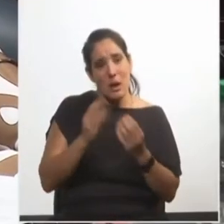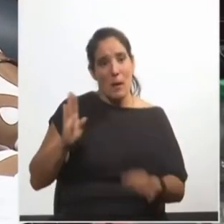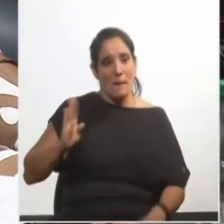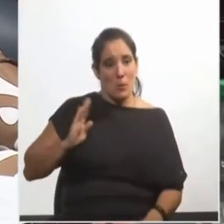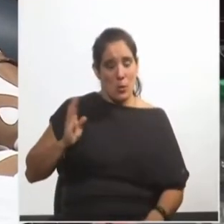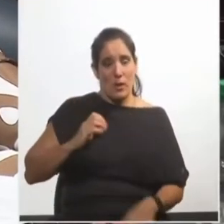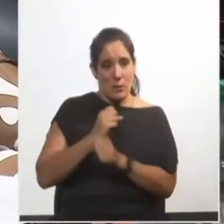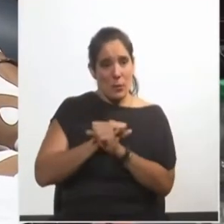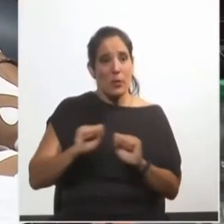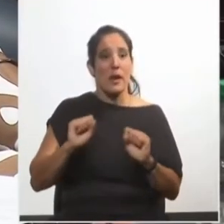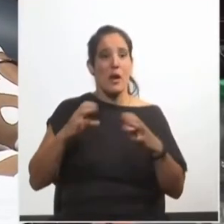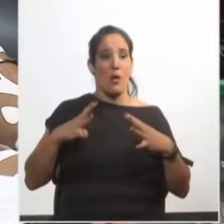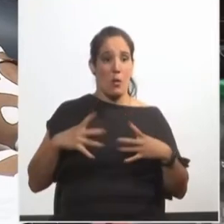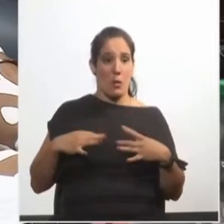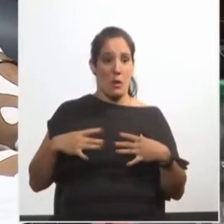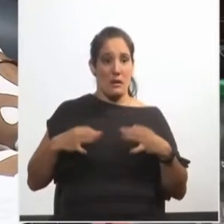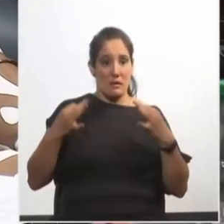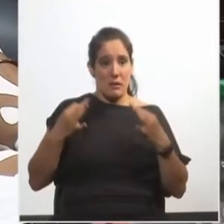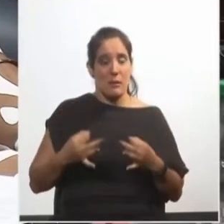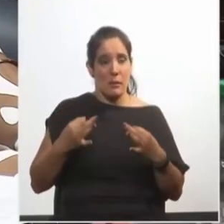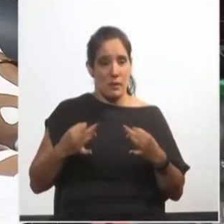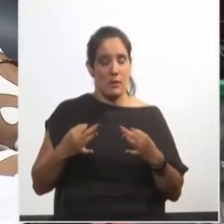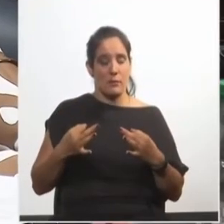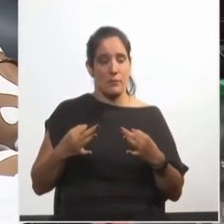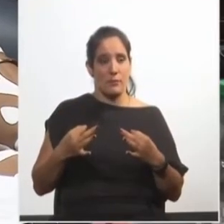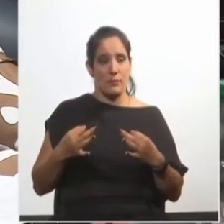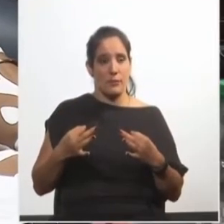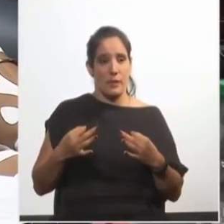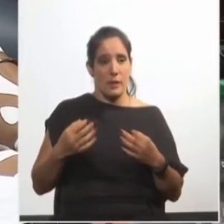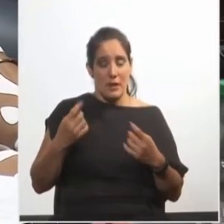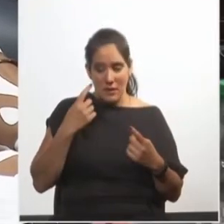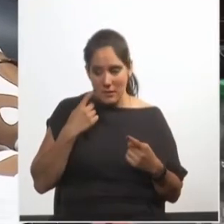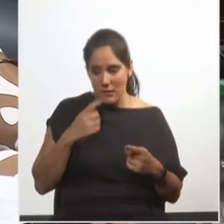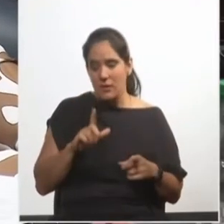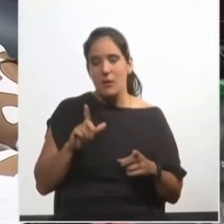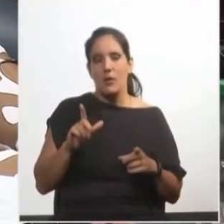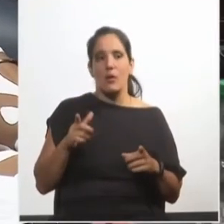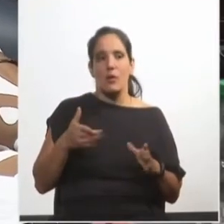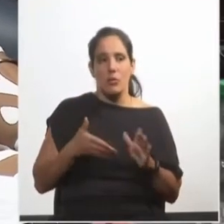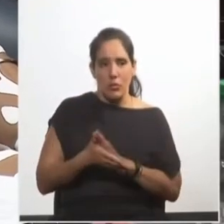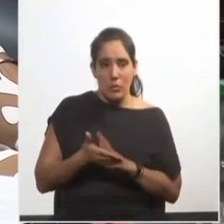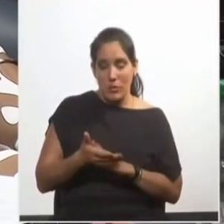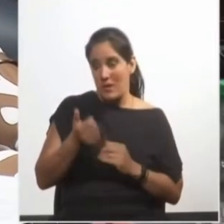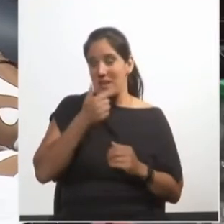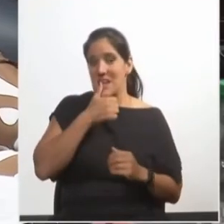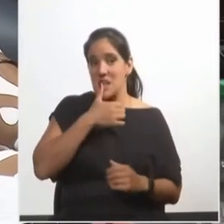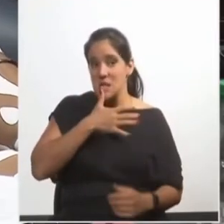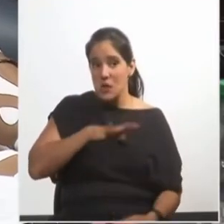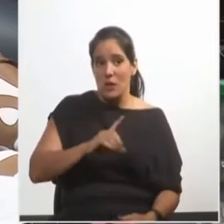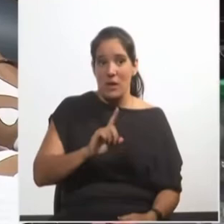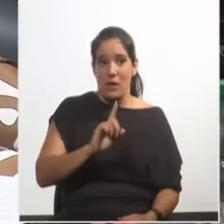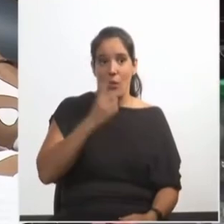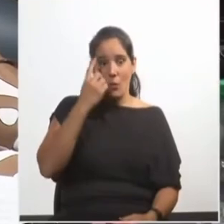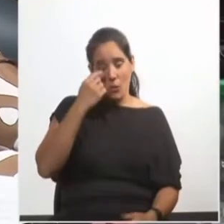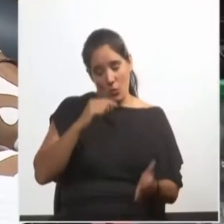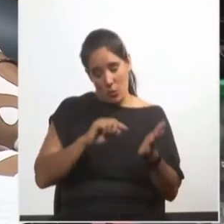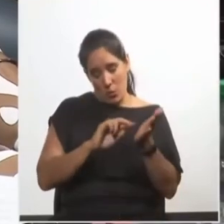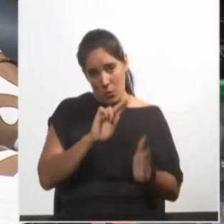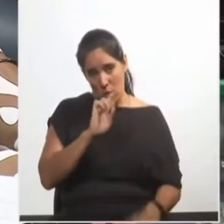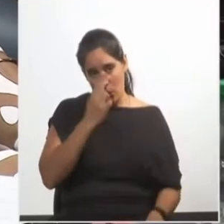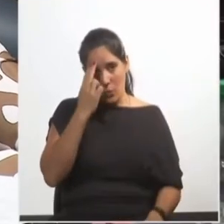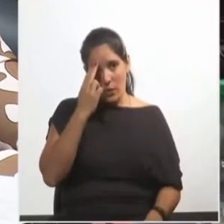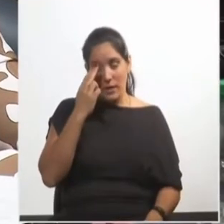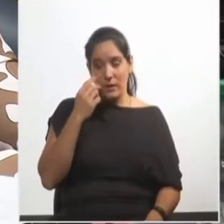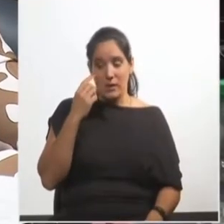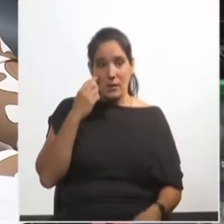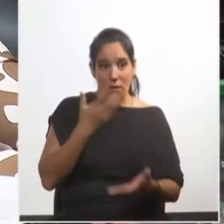la brecha de género en el acceso a la jubilación. Y se trató de un hito en la historia de la seguridad social